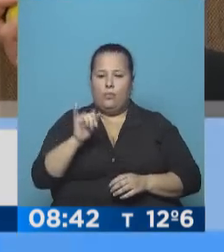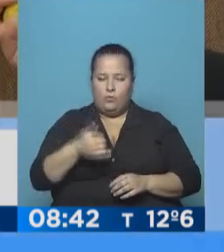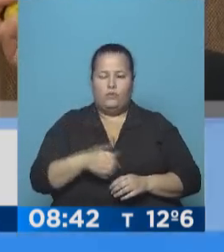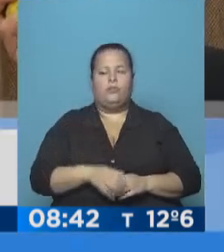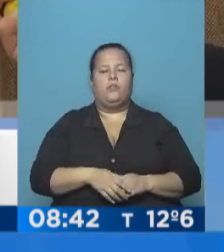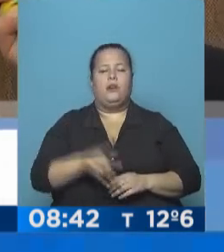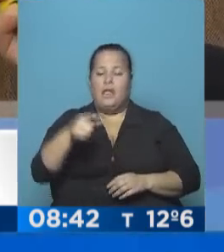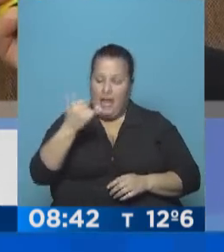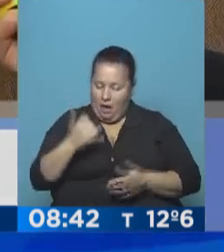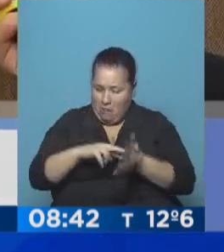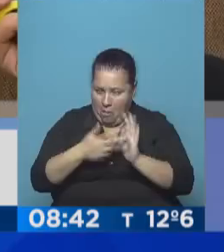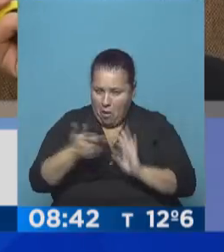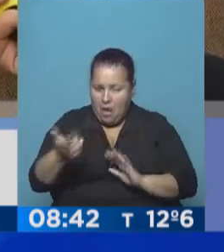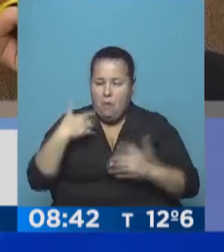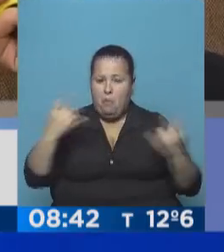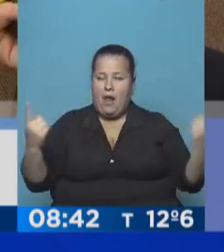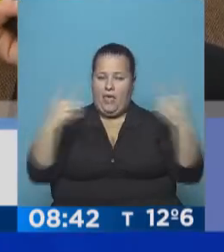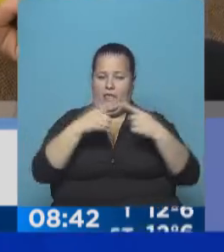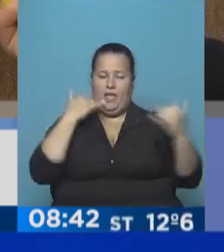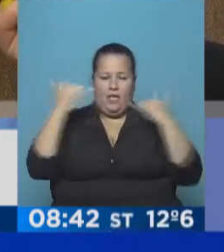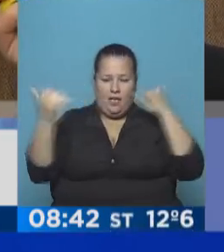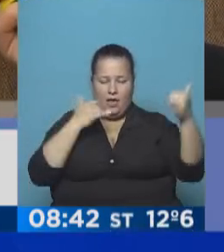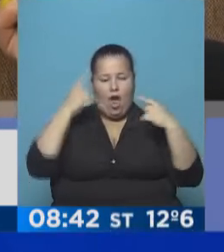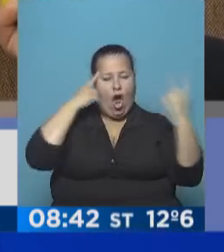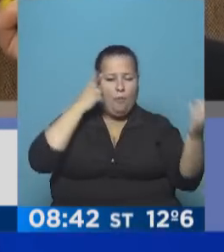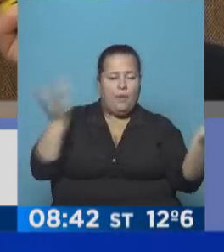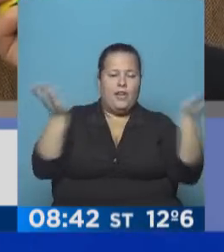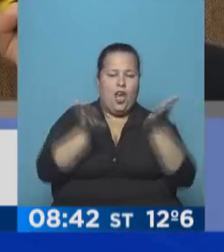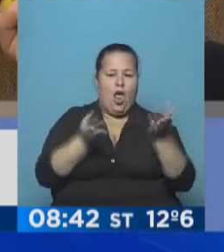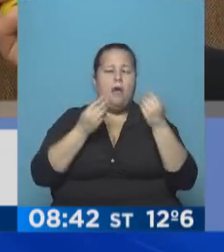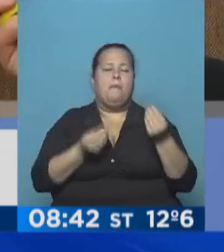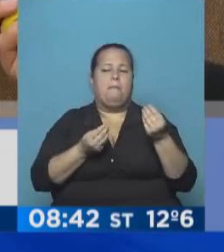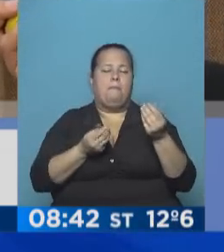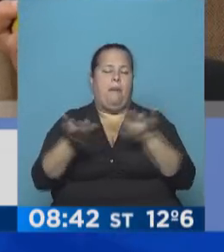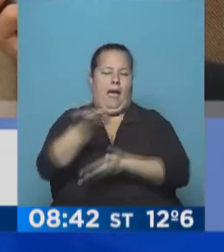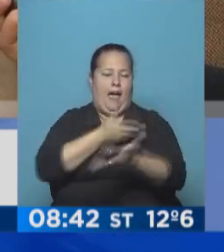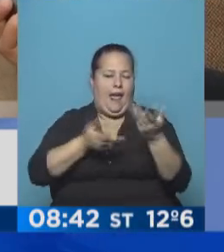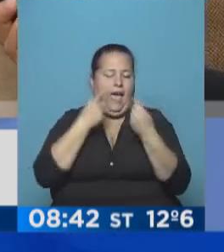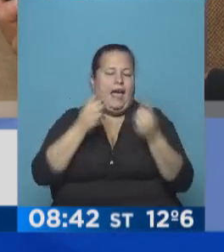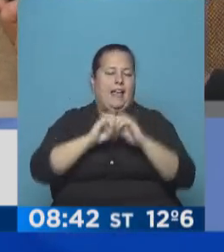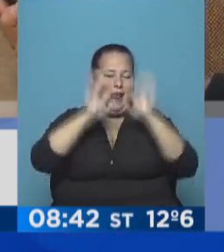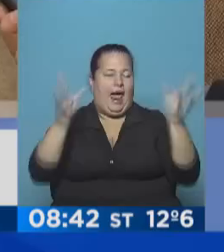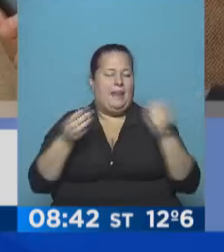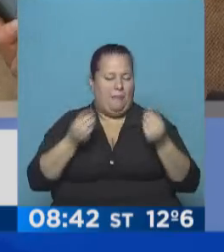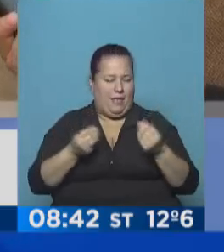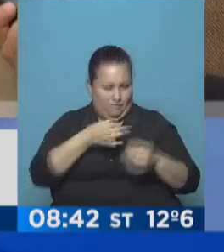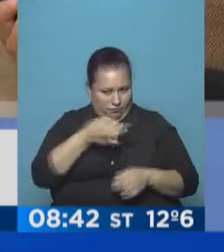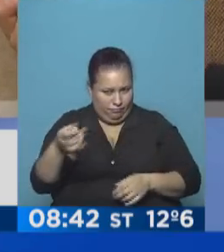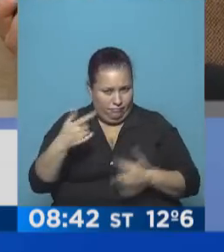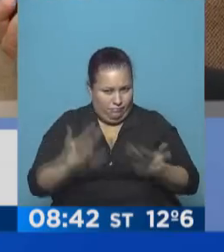Si no tiene inconveniente, podemos intercambiar también la opinión de él para tratar de dejar en clara la situación. ¿Está de